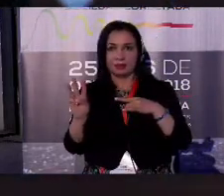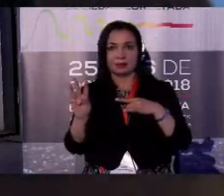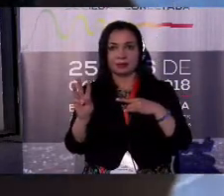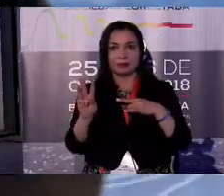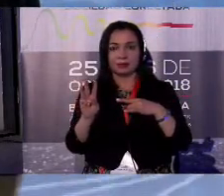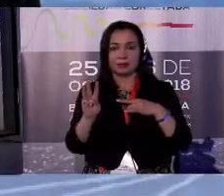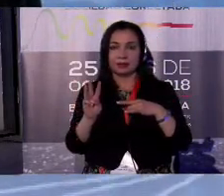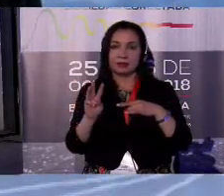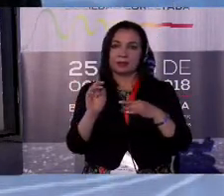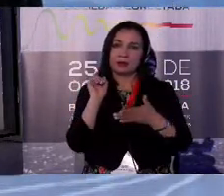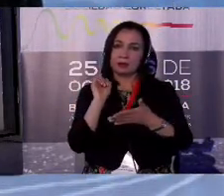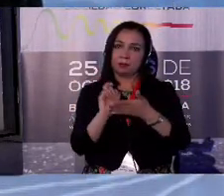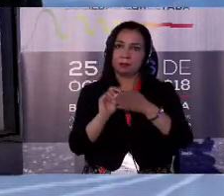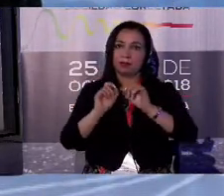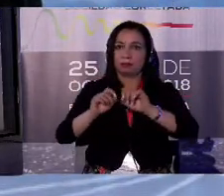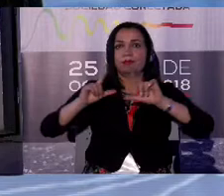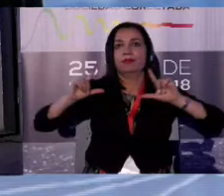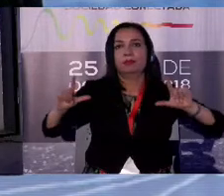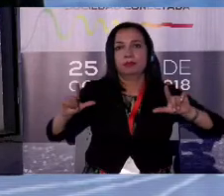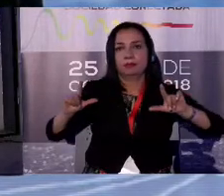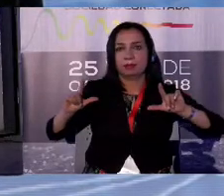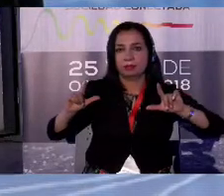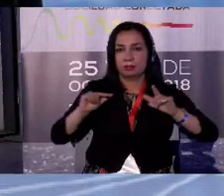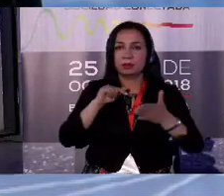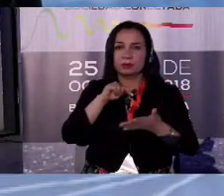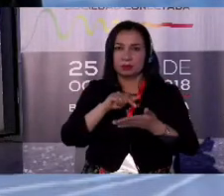móvil interactiva